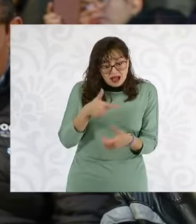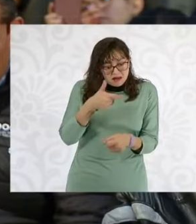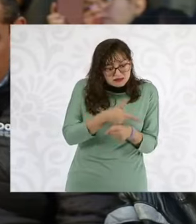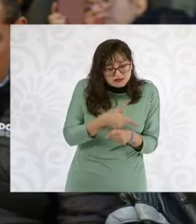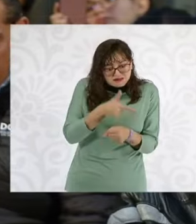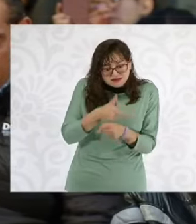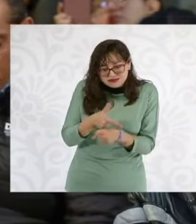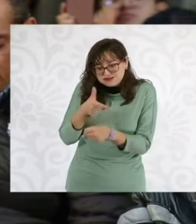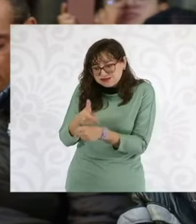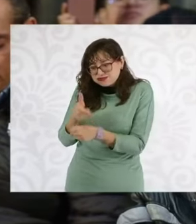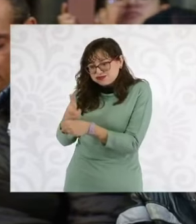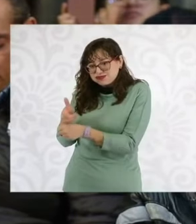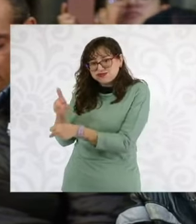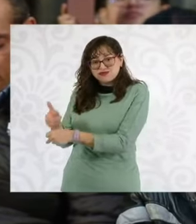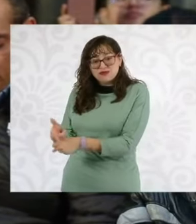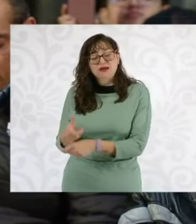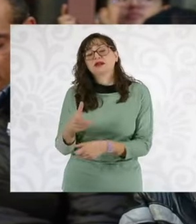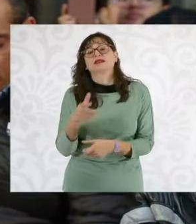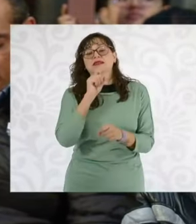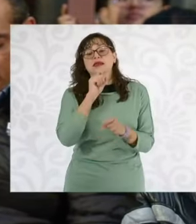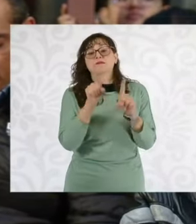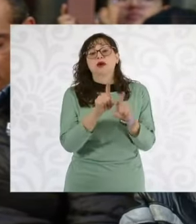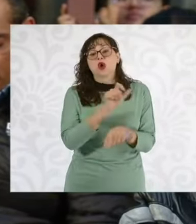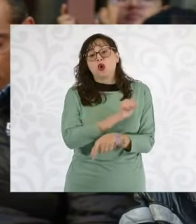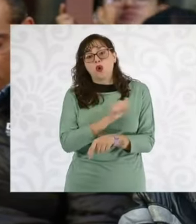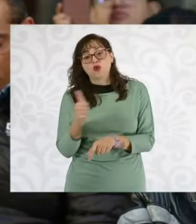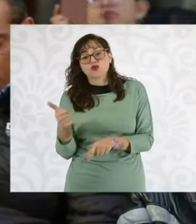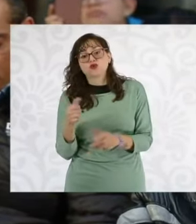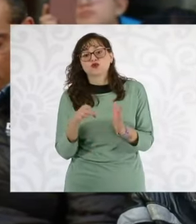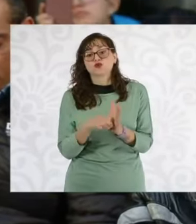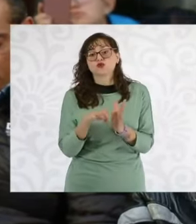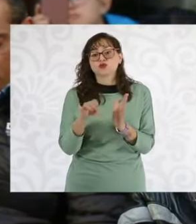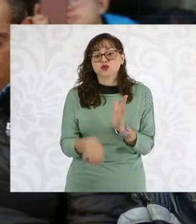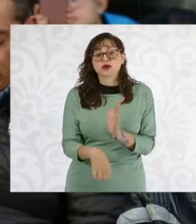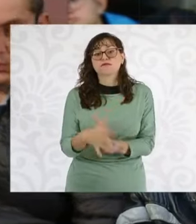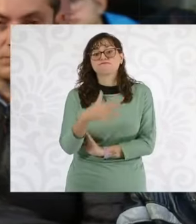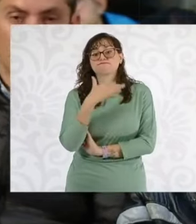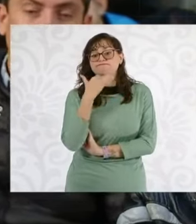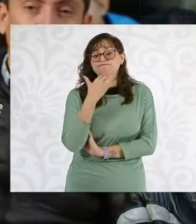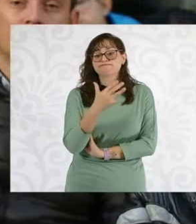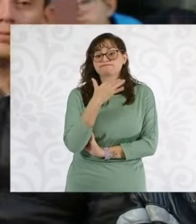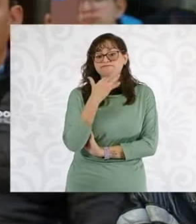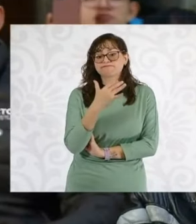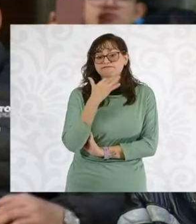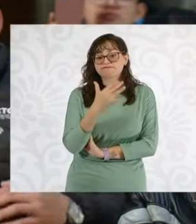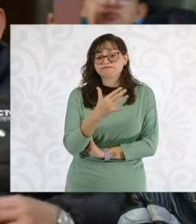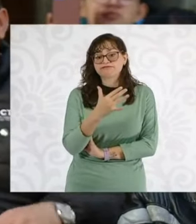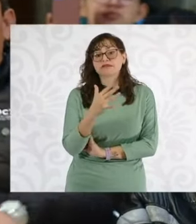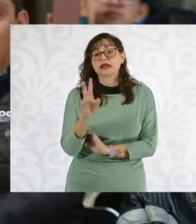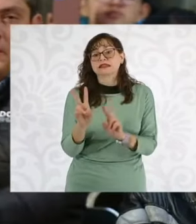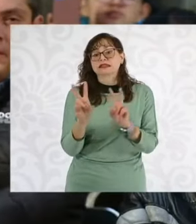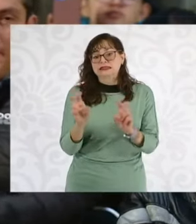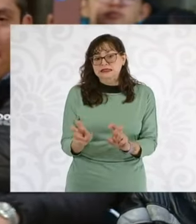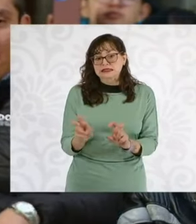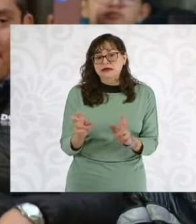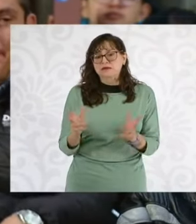hay otros casos documentados, como por ejemplo contrataciones presuntamente de corrupción en materia de paquetería y